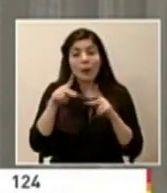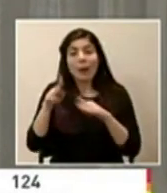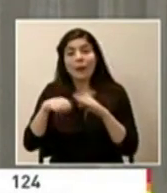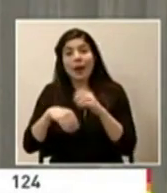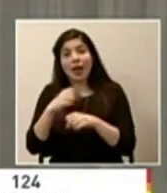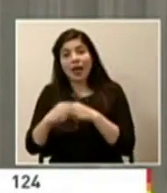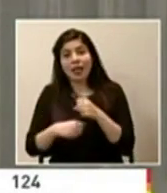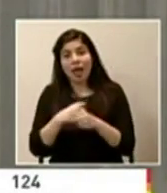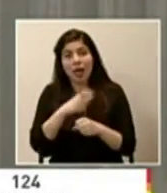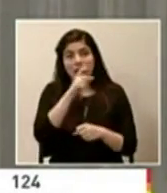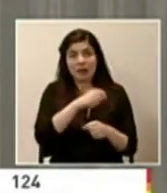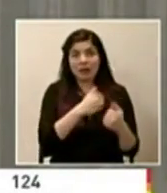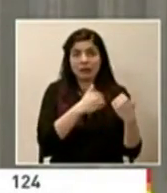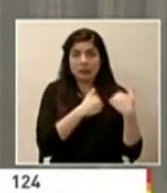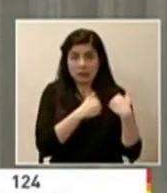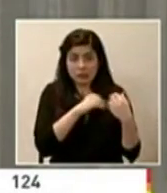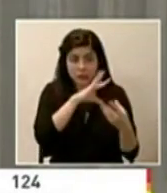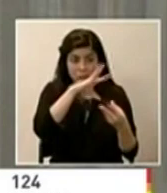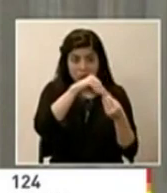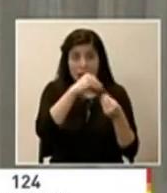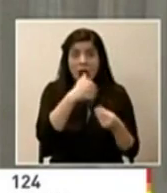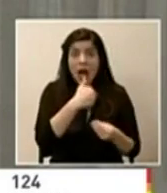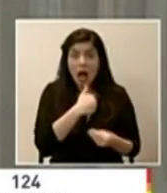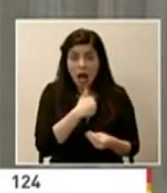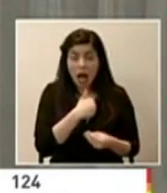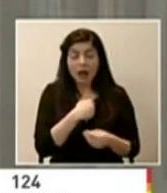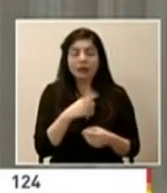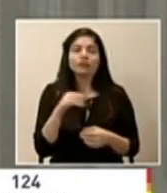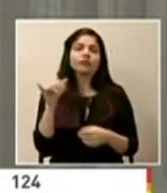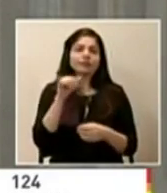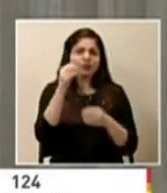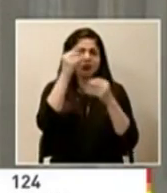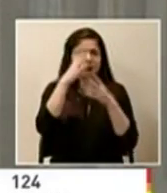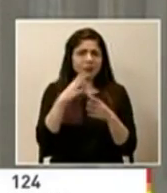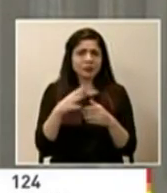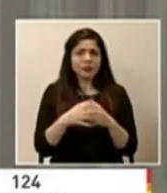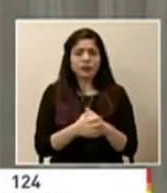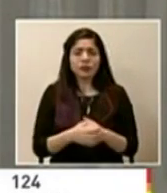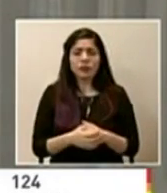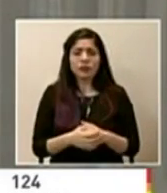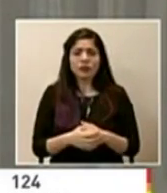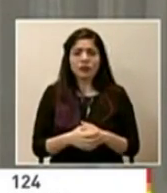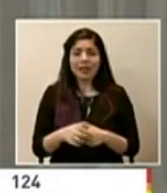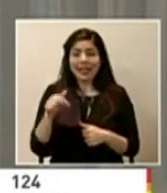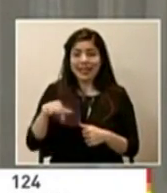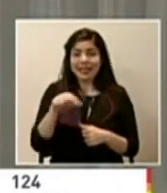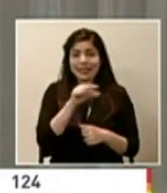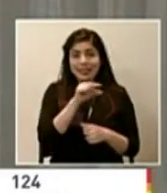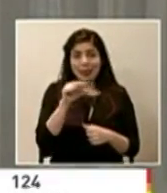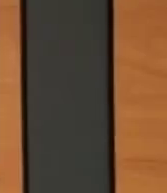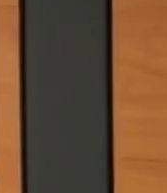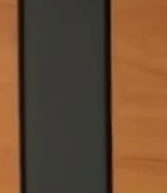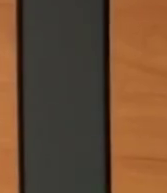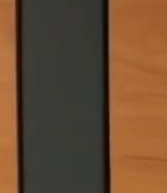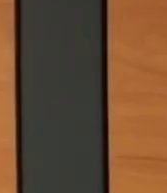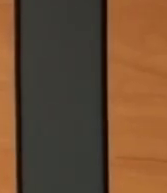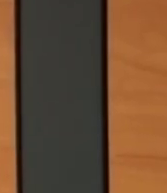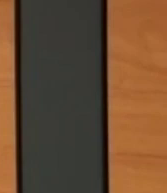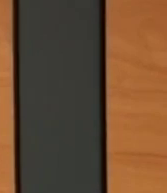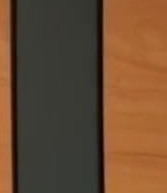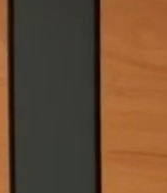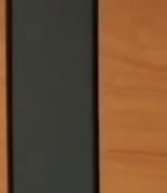cargo. Con esto puedo informarles que también en el transcurso de esta semana tenemos